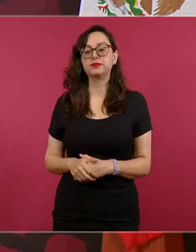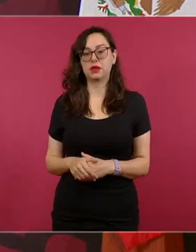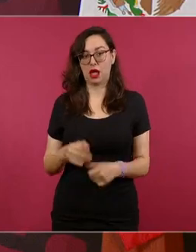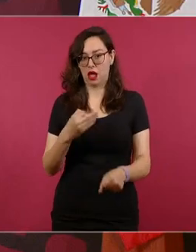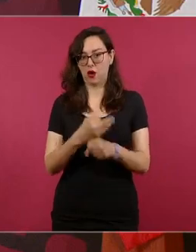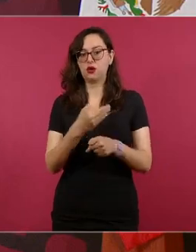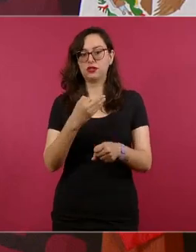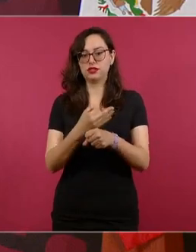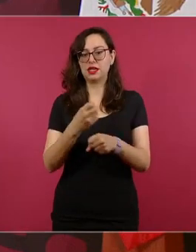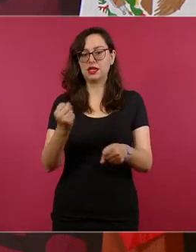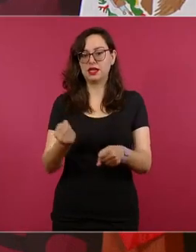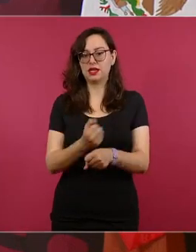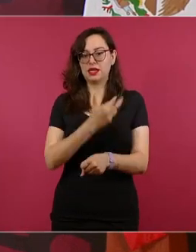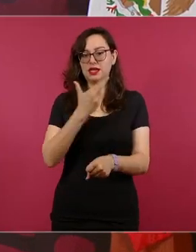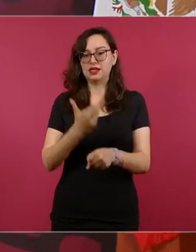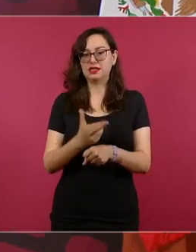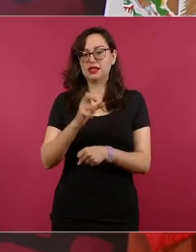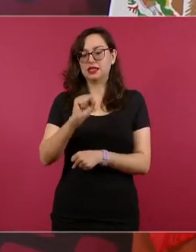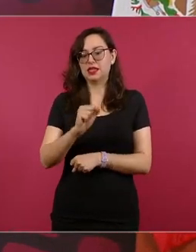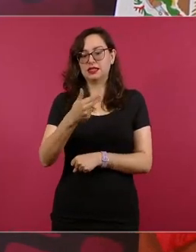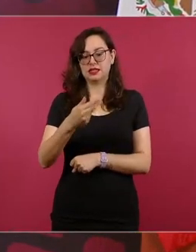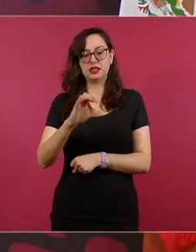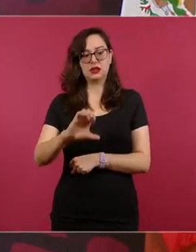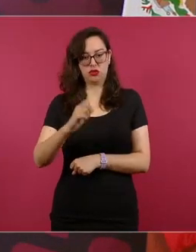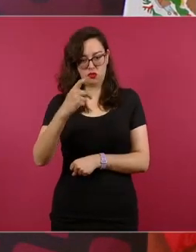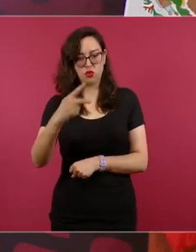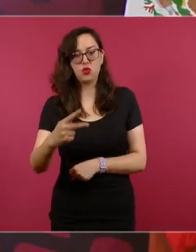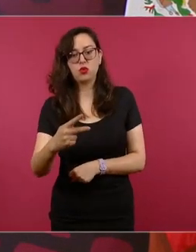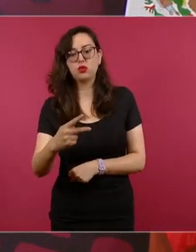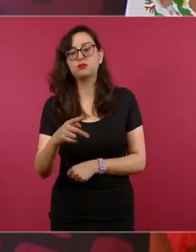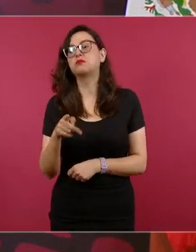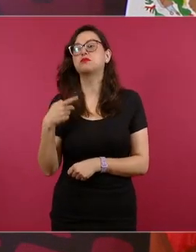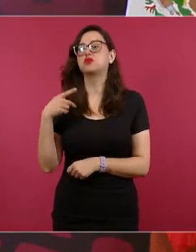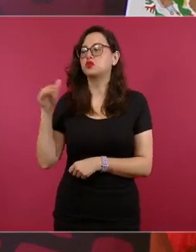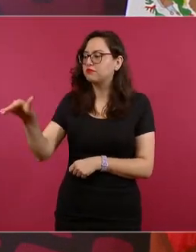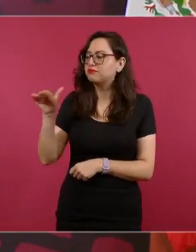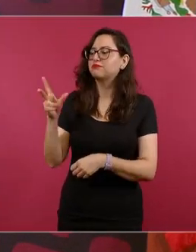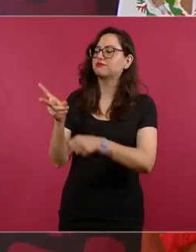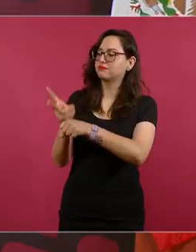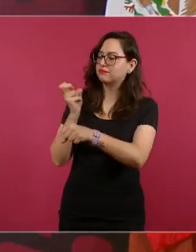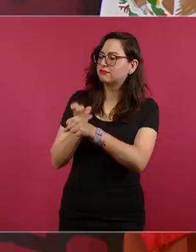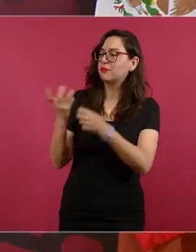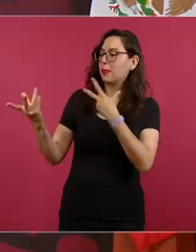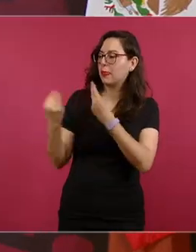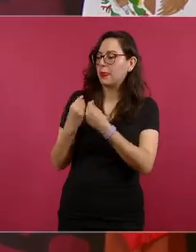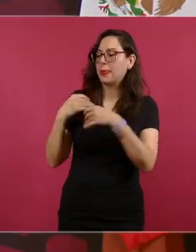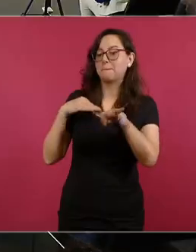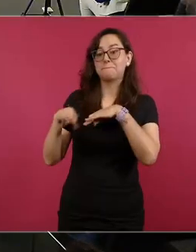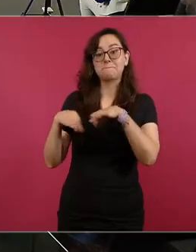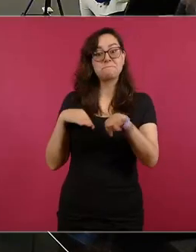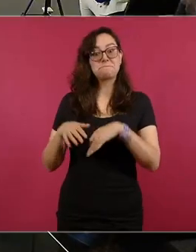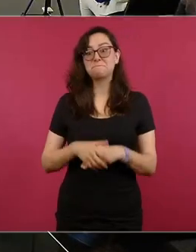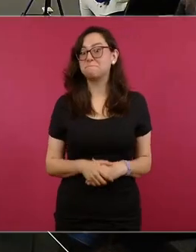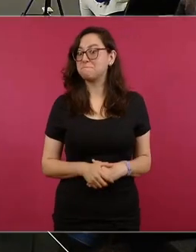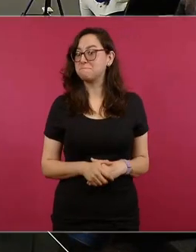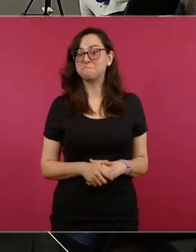Hacienda y nunca me aceptó hasta ahora.